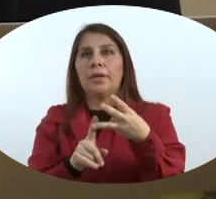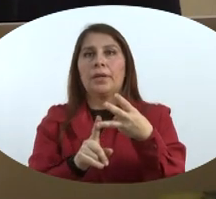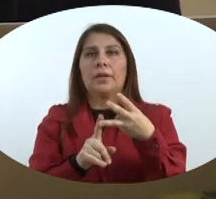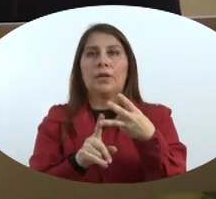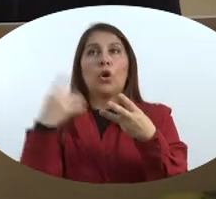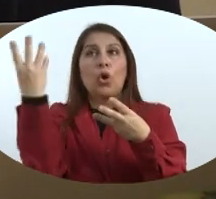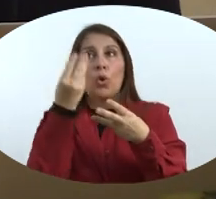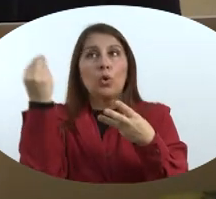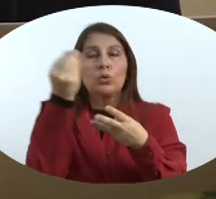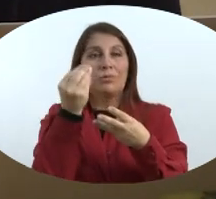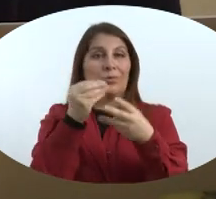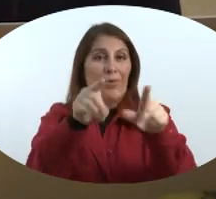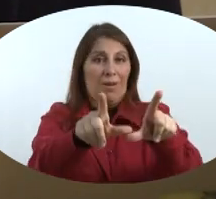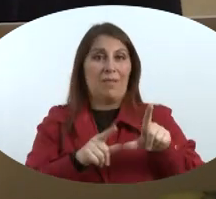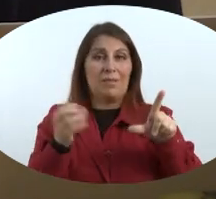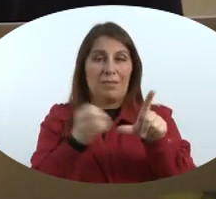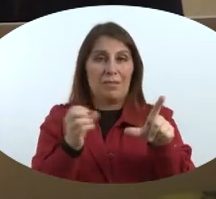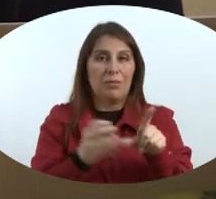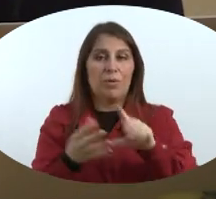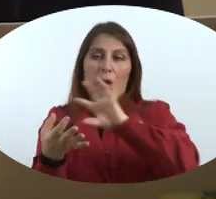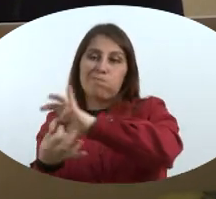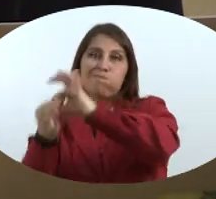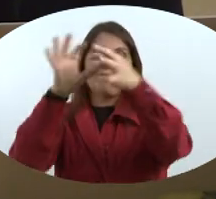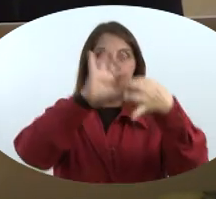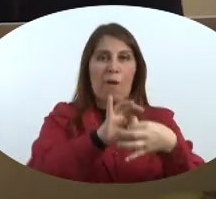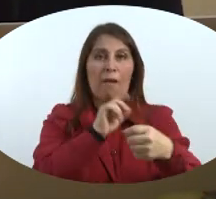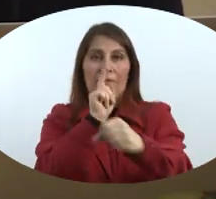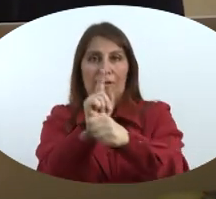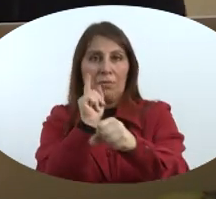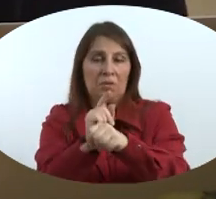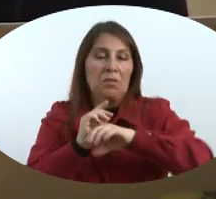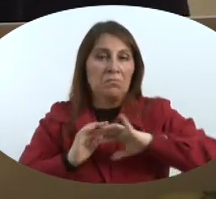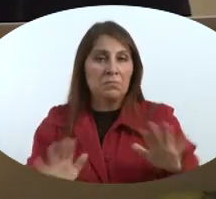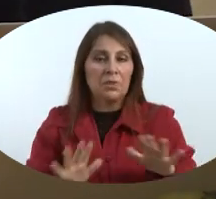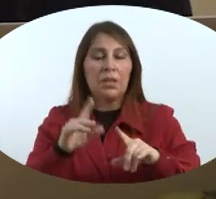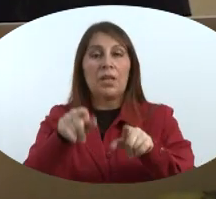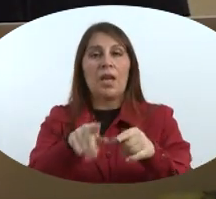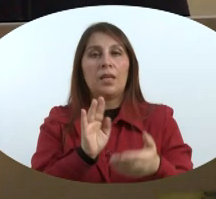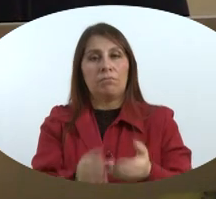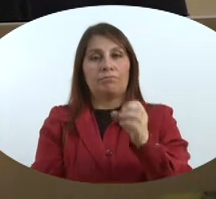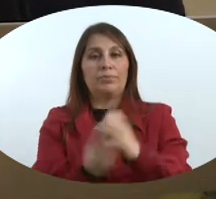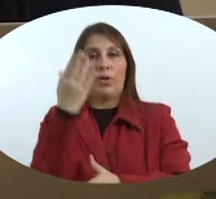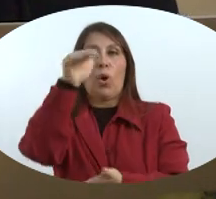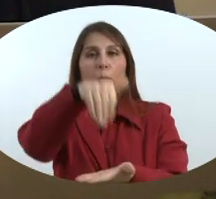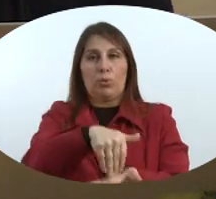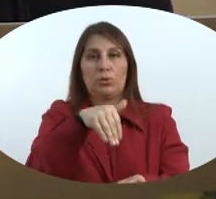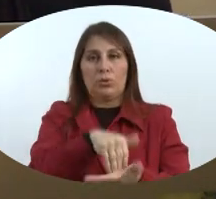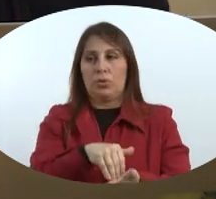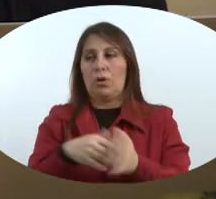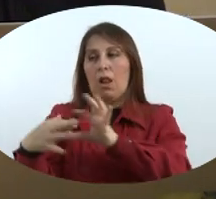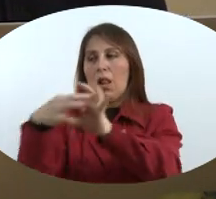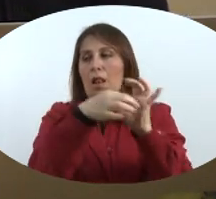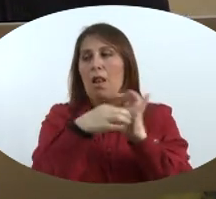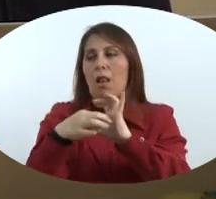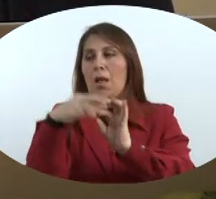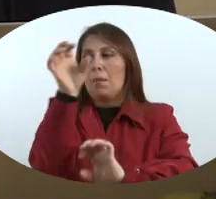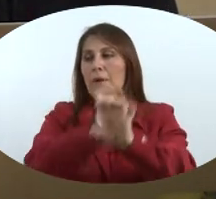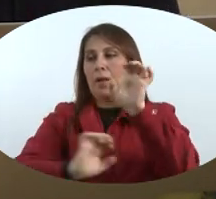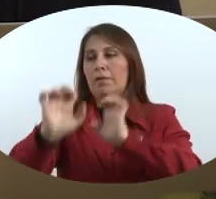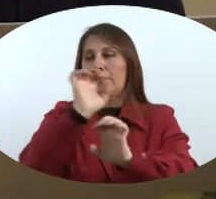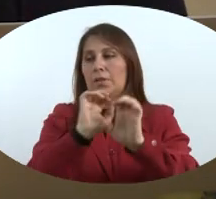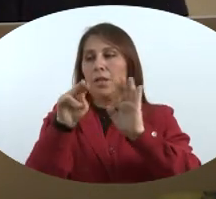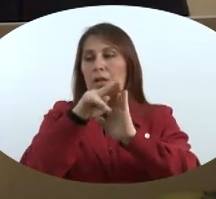de los consejos por licenciatura articular con la facultad y de ahí puedes crear una posición como unificado para